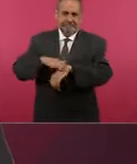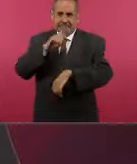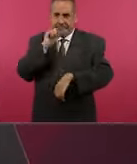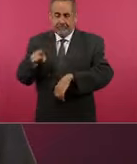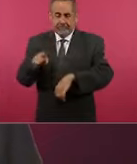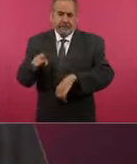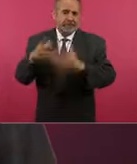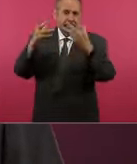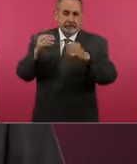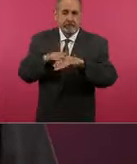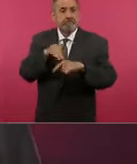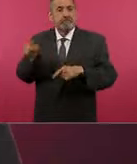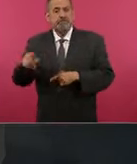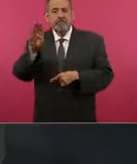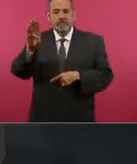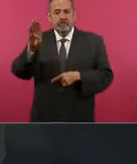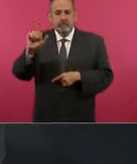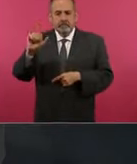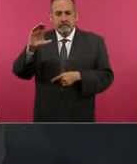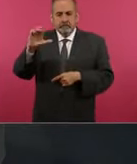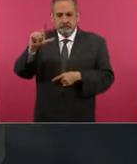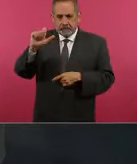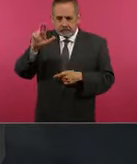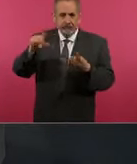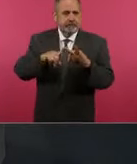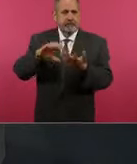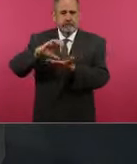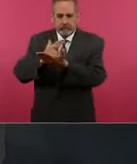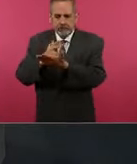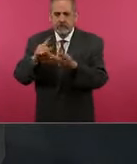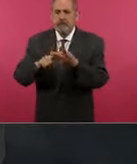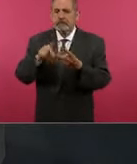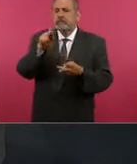llegar más a Bacalar y a Chetumal y a Calakmul